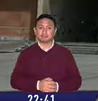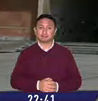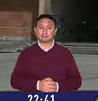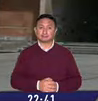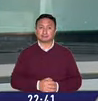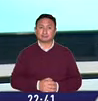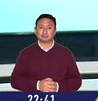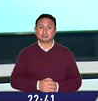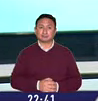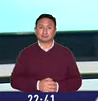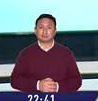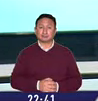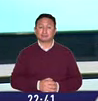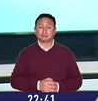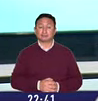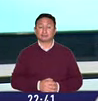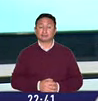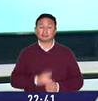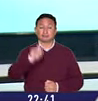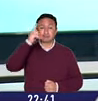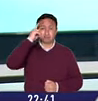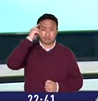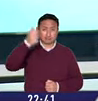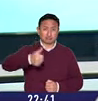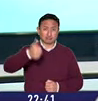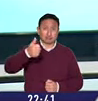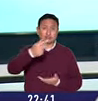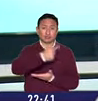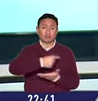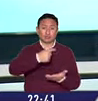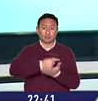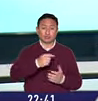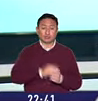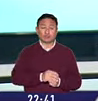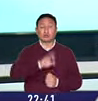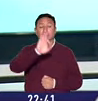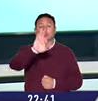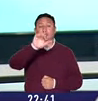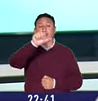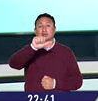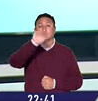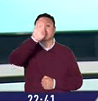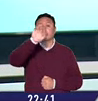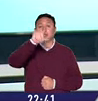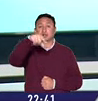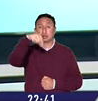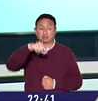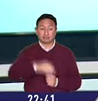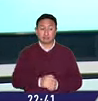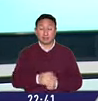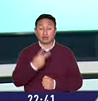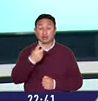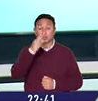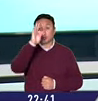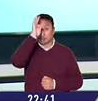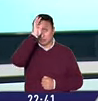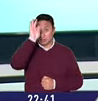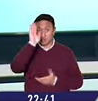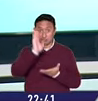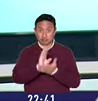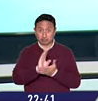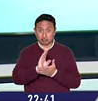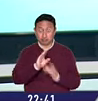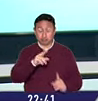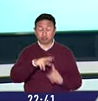Caramillo. El gobernador del Guayas, Francesco Tabaqui, efectuó visitas sorpresas en dos hospitales del IES en